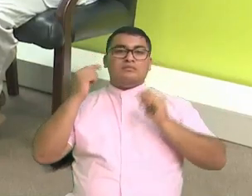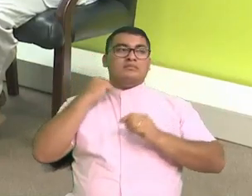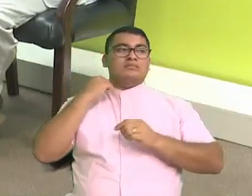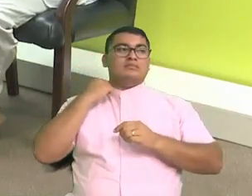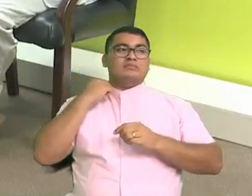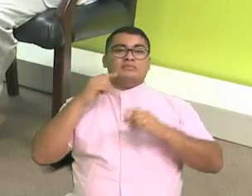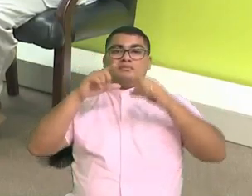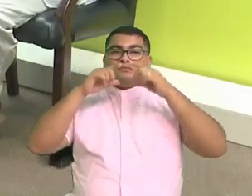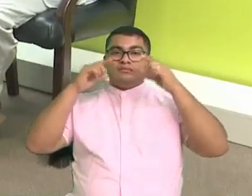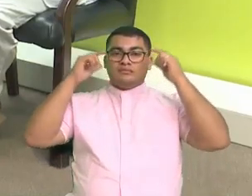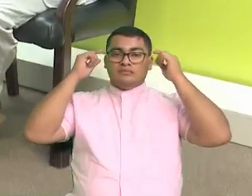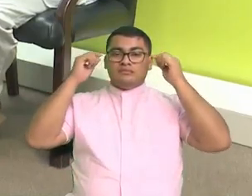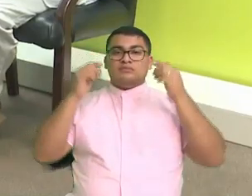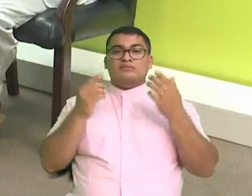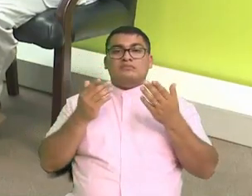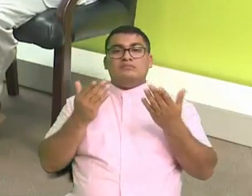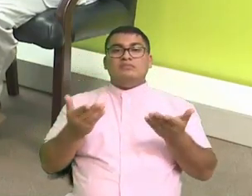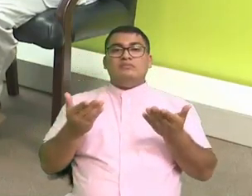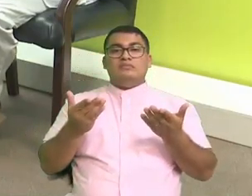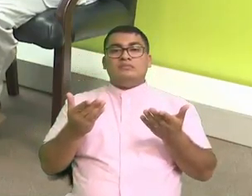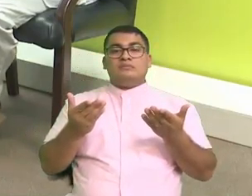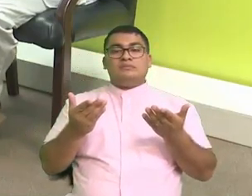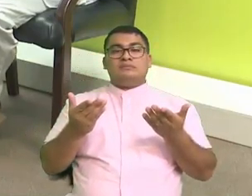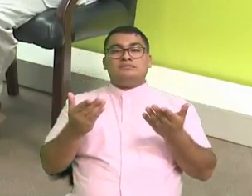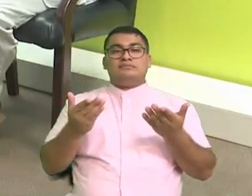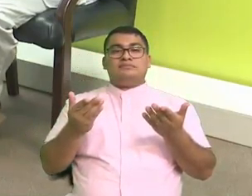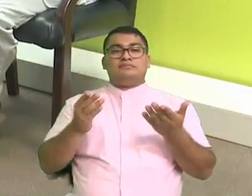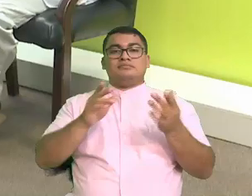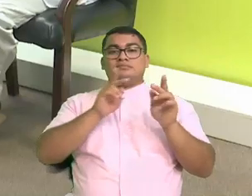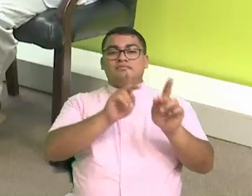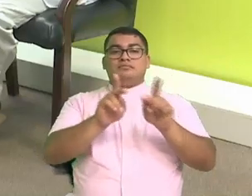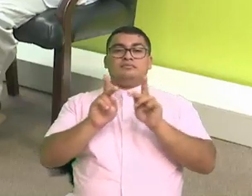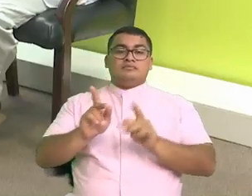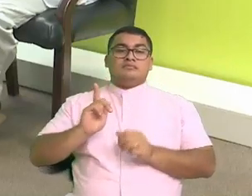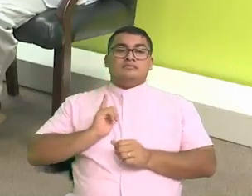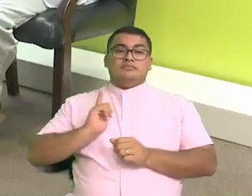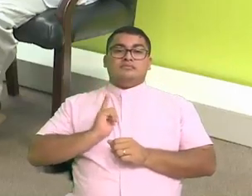andas mascarilla. Entonces, uno tiene que